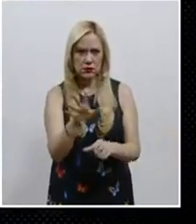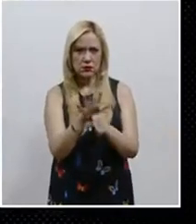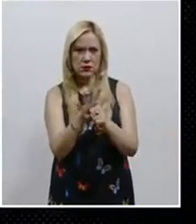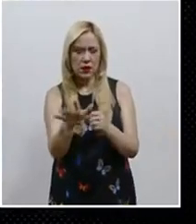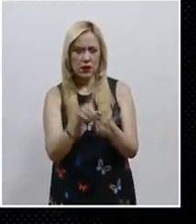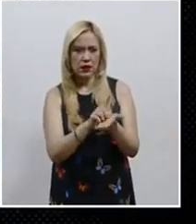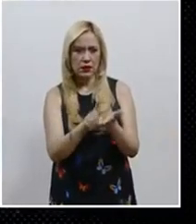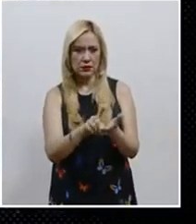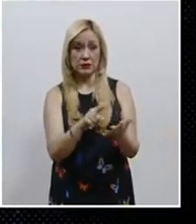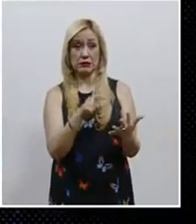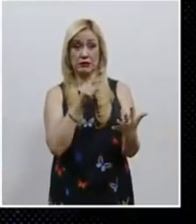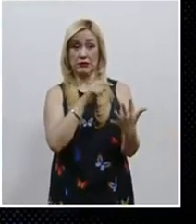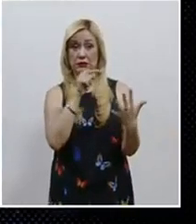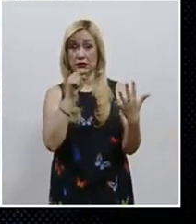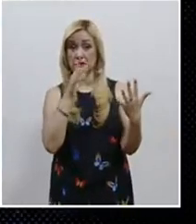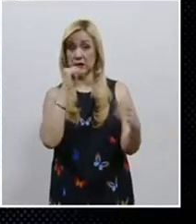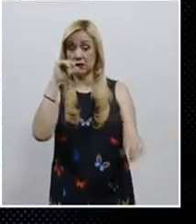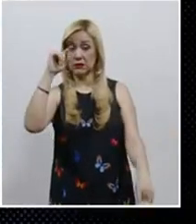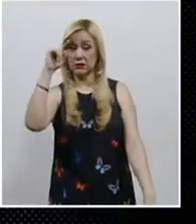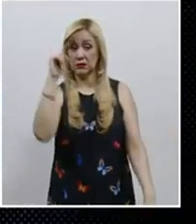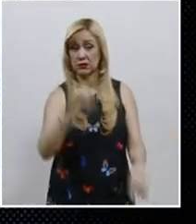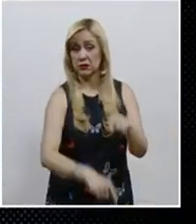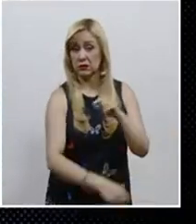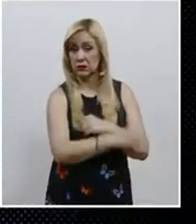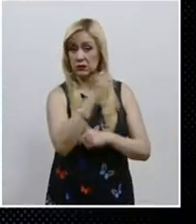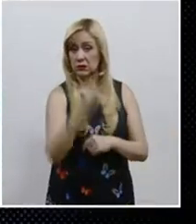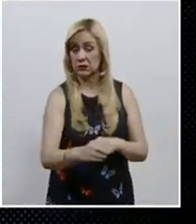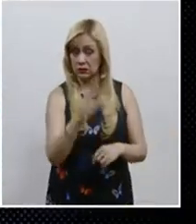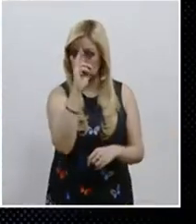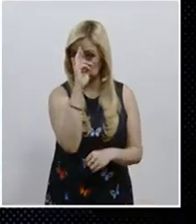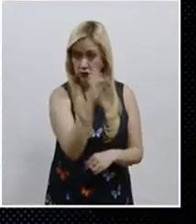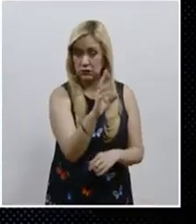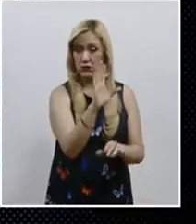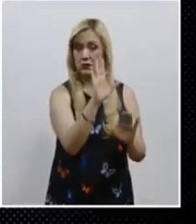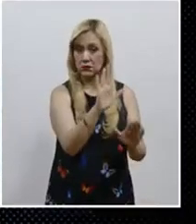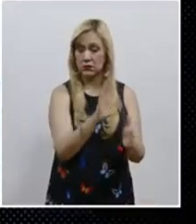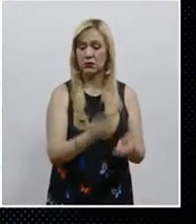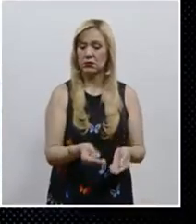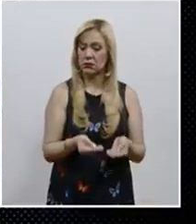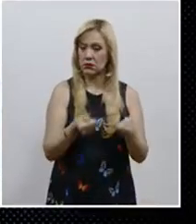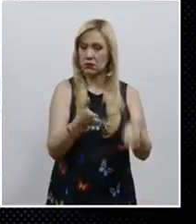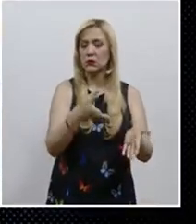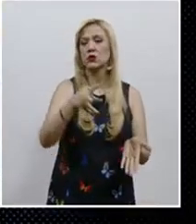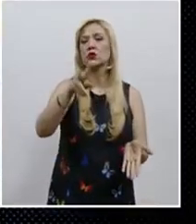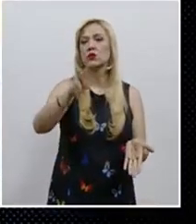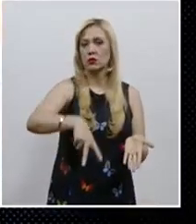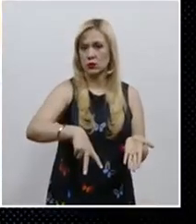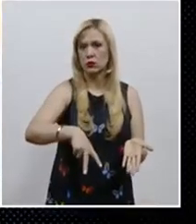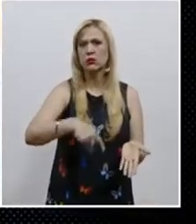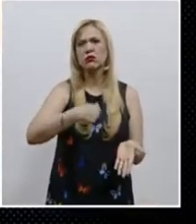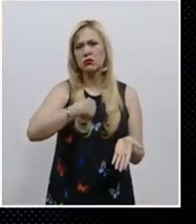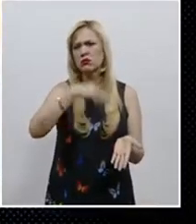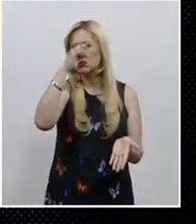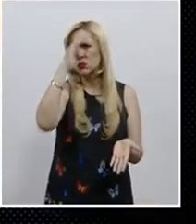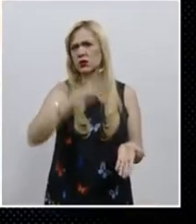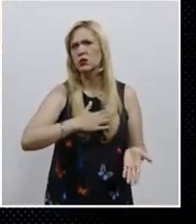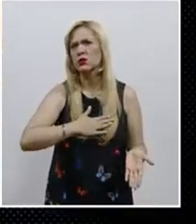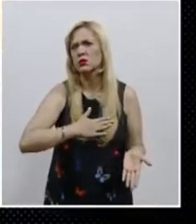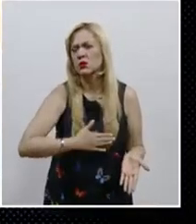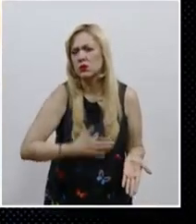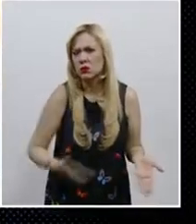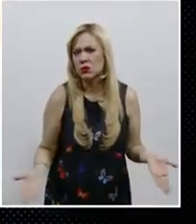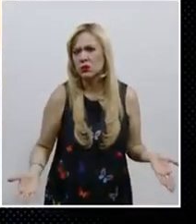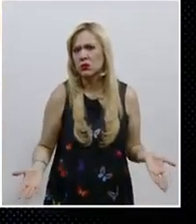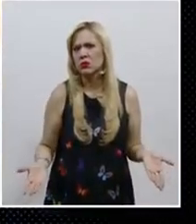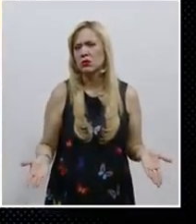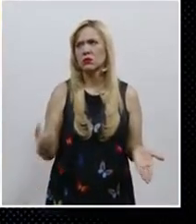explícitos, los dote de contenido y los haga valer en real. Y me parece que eso es justo lo que ha